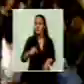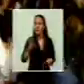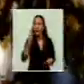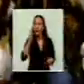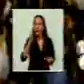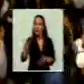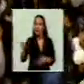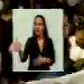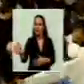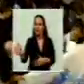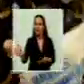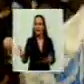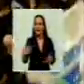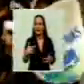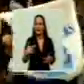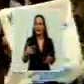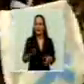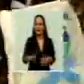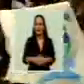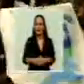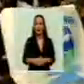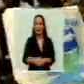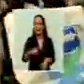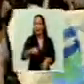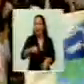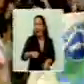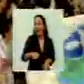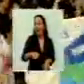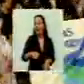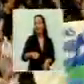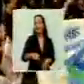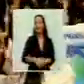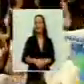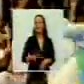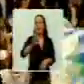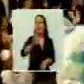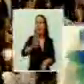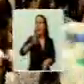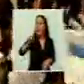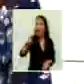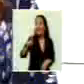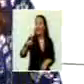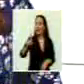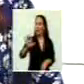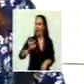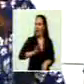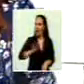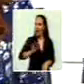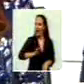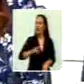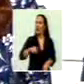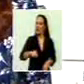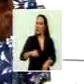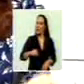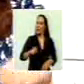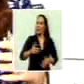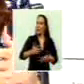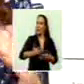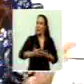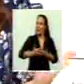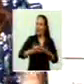Hoy se cumplen... de un día...